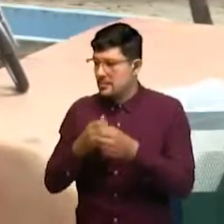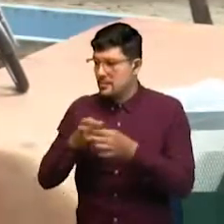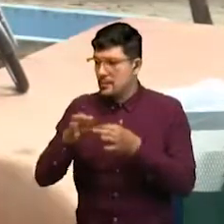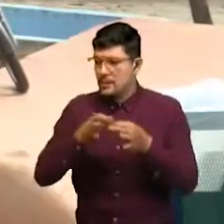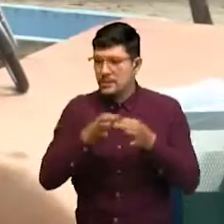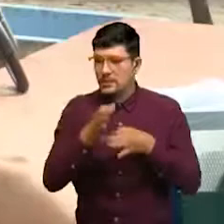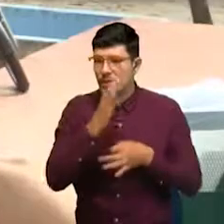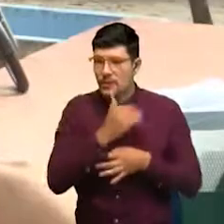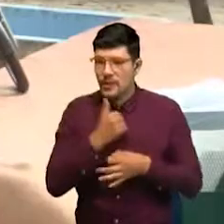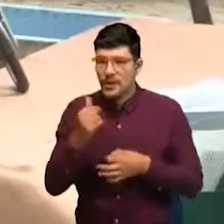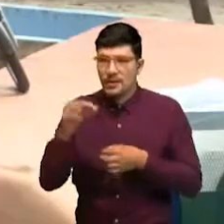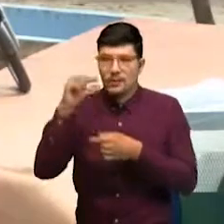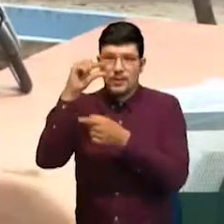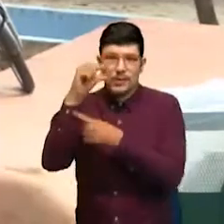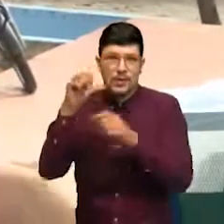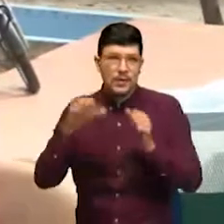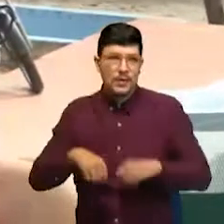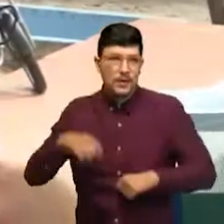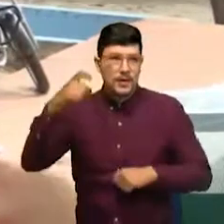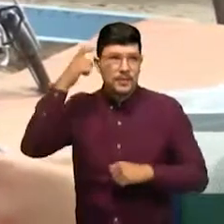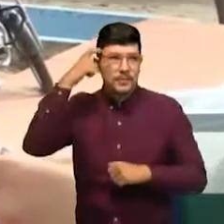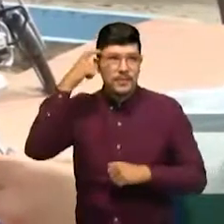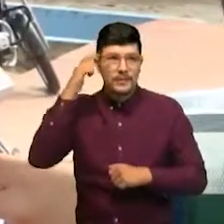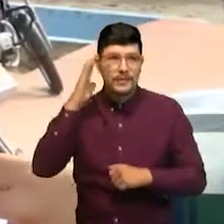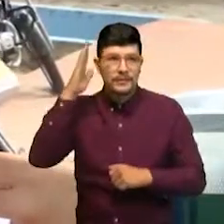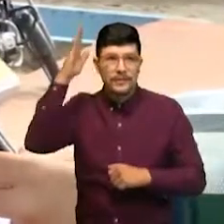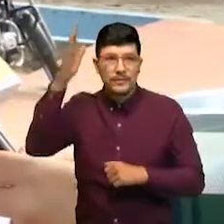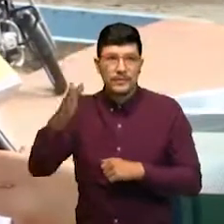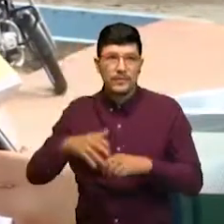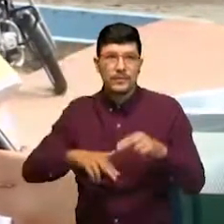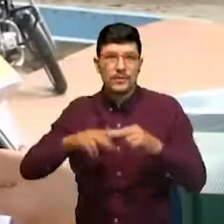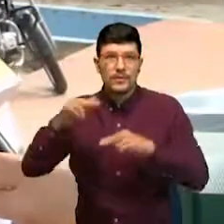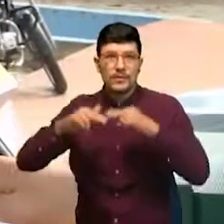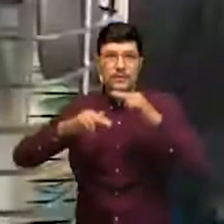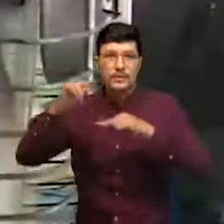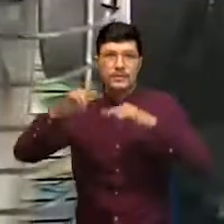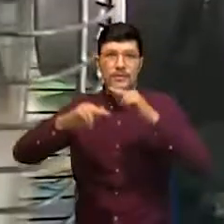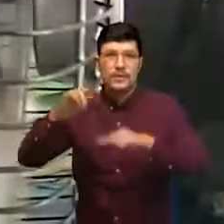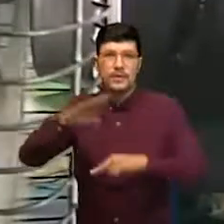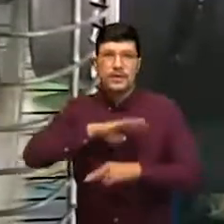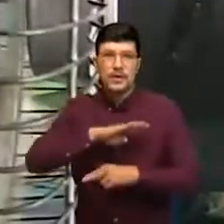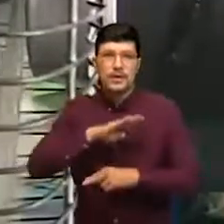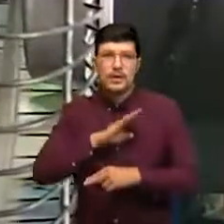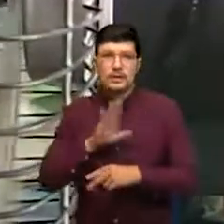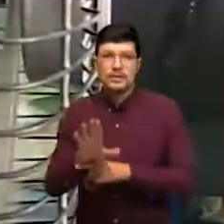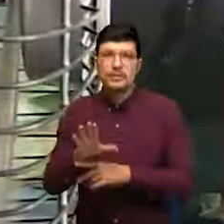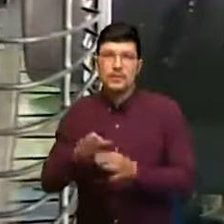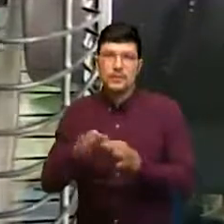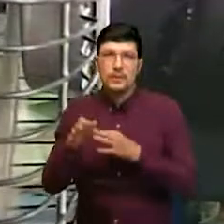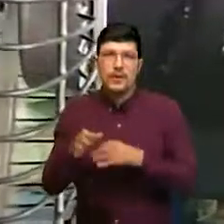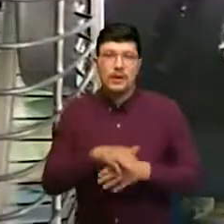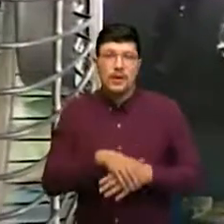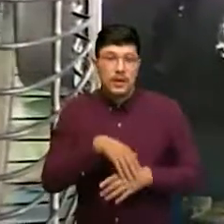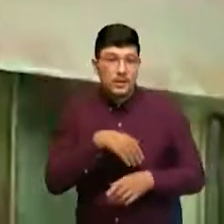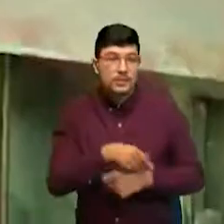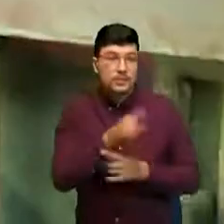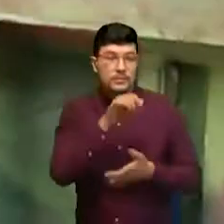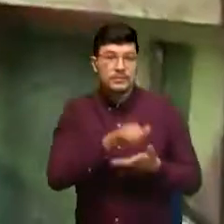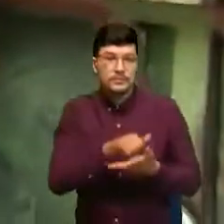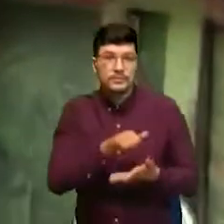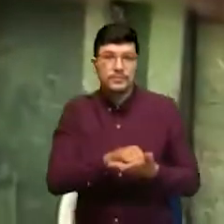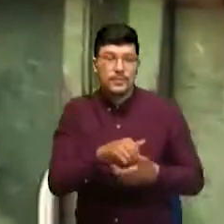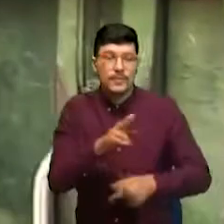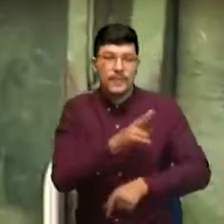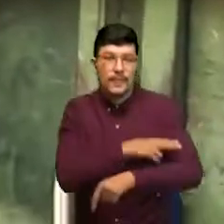son escasos para poder pensar en construir una cárcel municipal la personería de cúcuta ha hecho también el